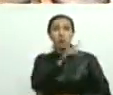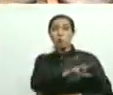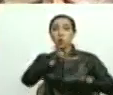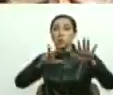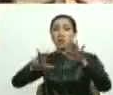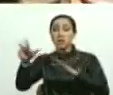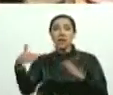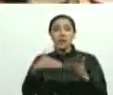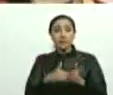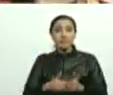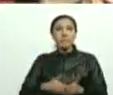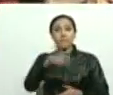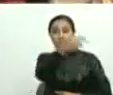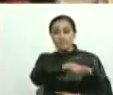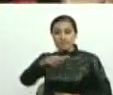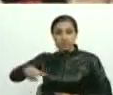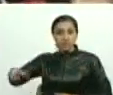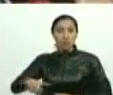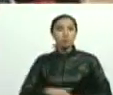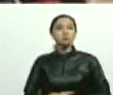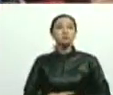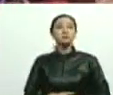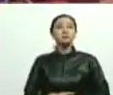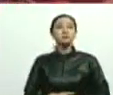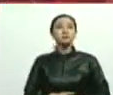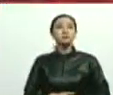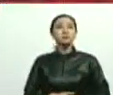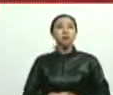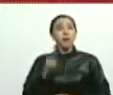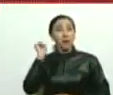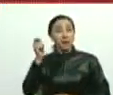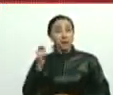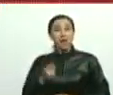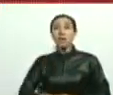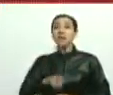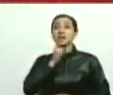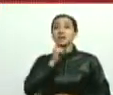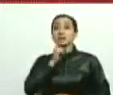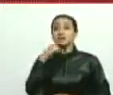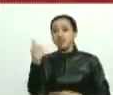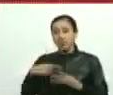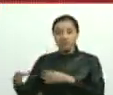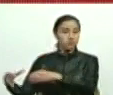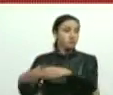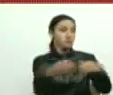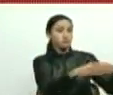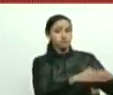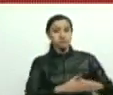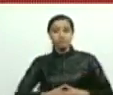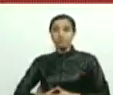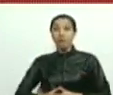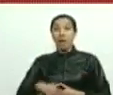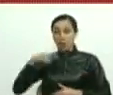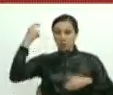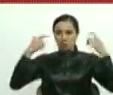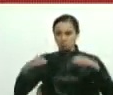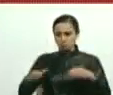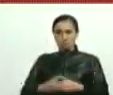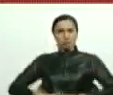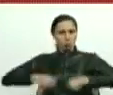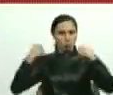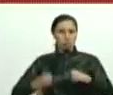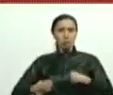183.000 compatriotas, ya es una tarea cuesta arriba para otros sectores. Para el chavismo no, para el chavismo